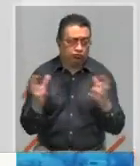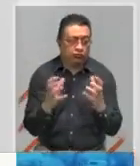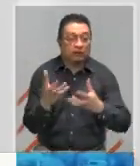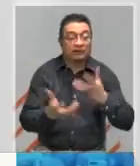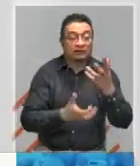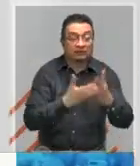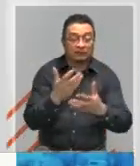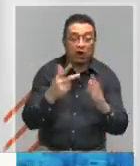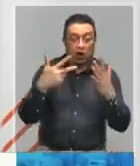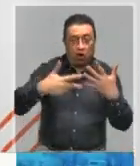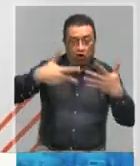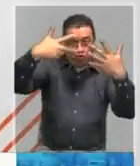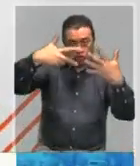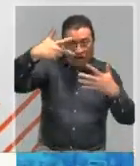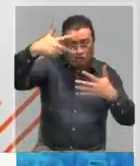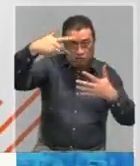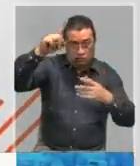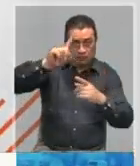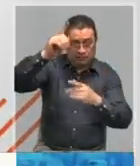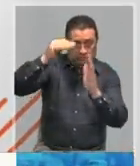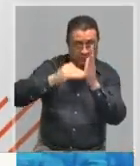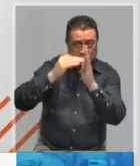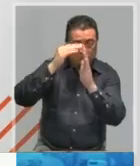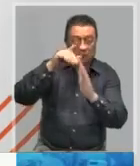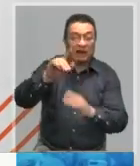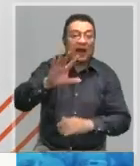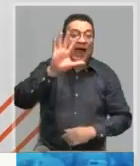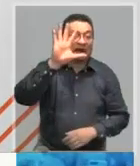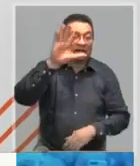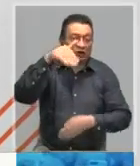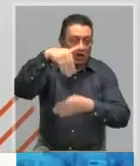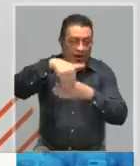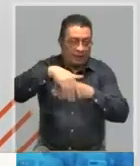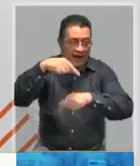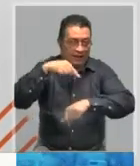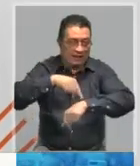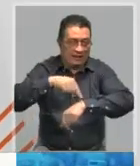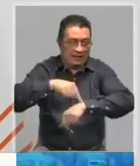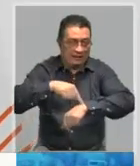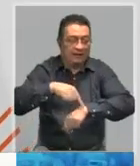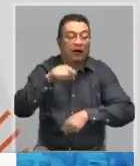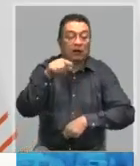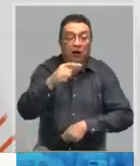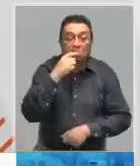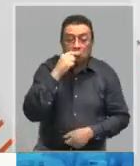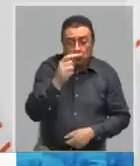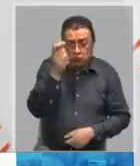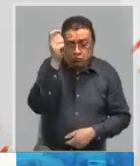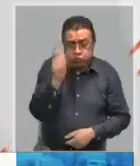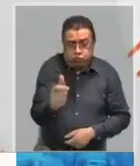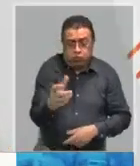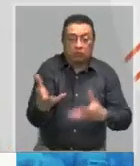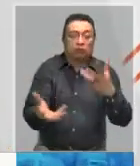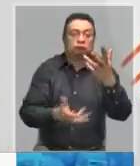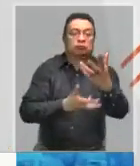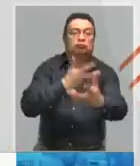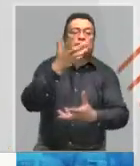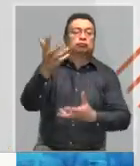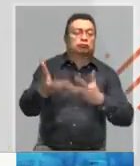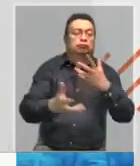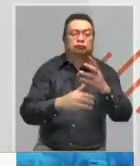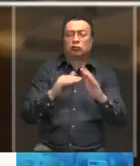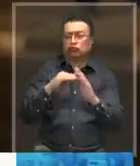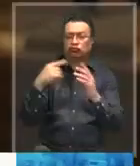comenzó en el octavo piso, cuando el reloj marcaba las 5 de la tarde. En cosa de minutos, el fuego ya estaba en